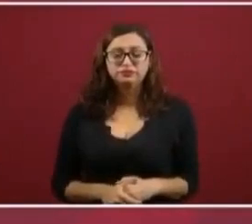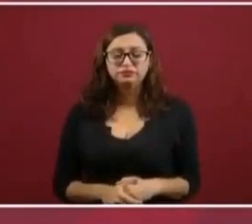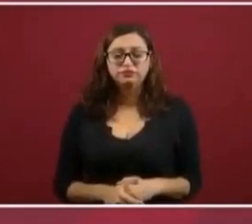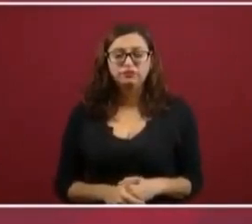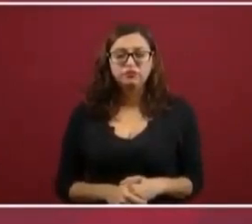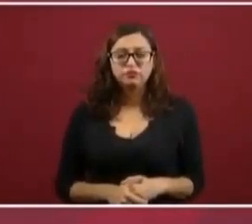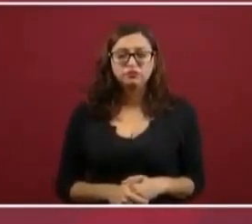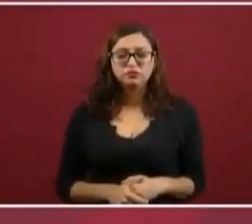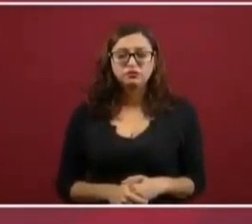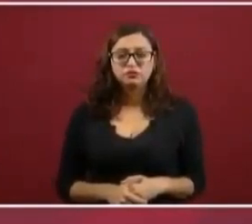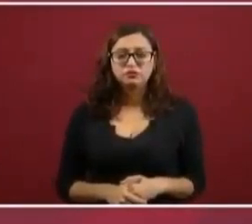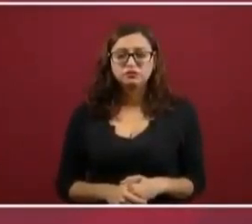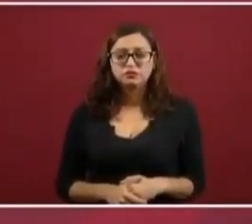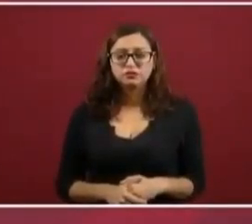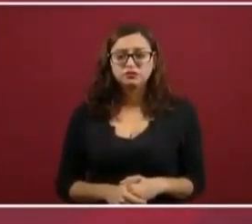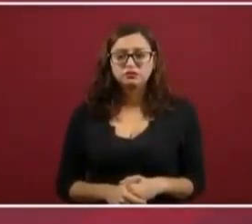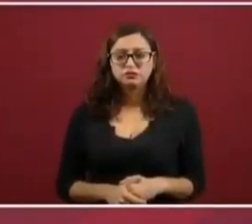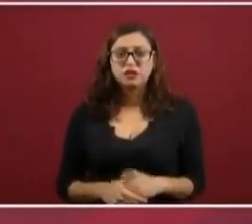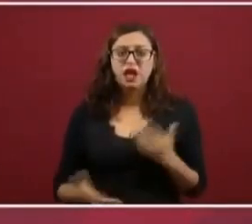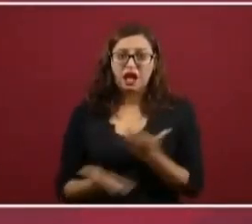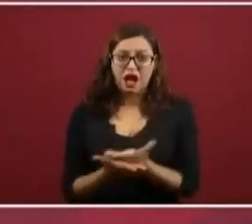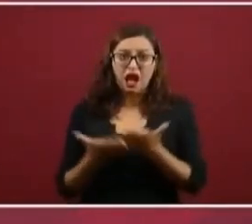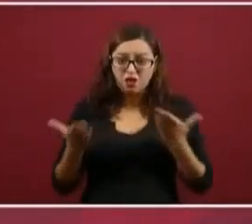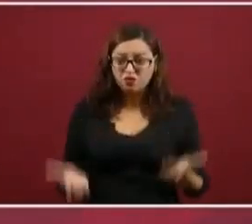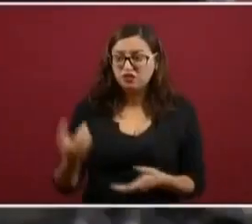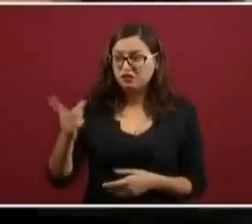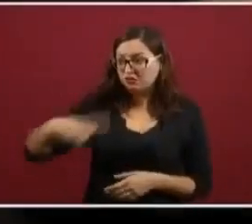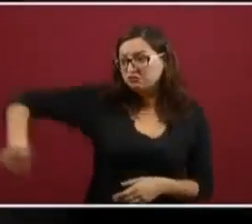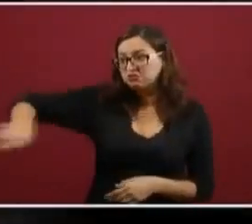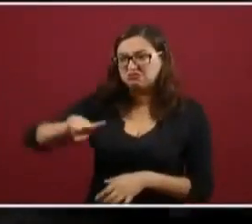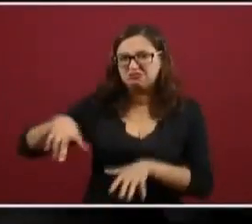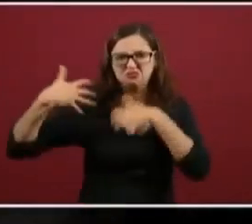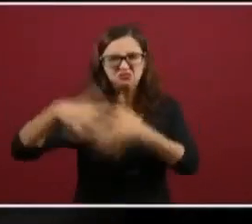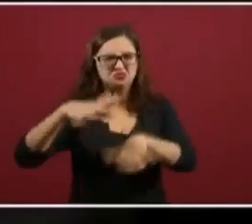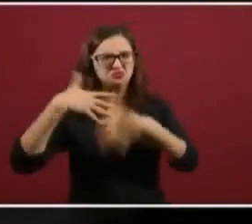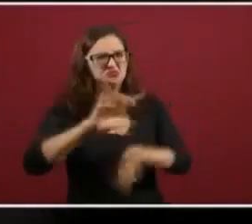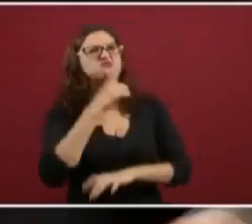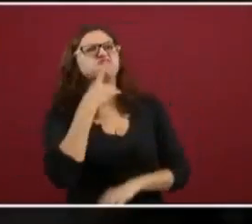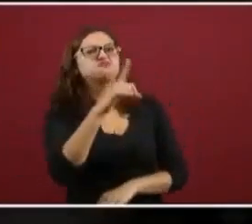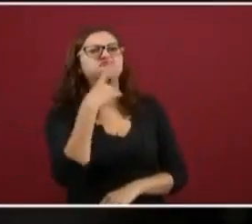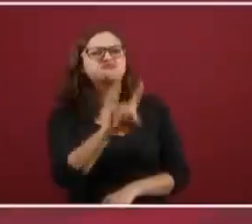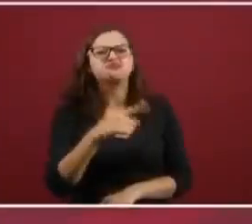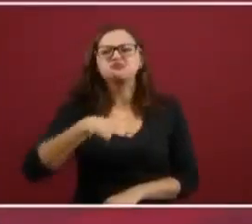protestas aquí se atienden y quién